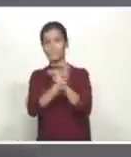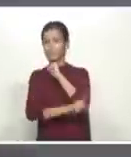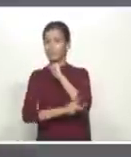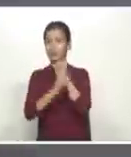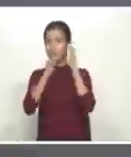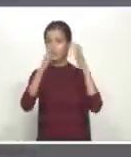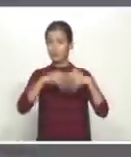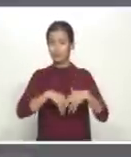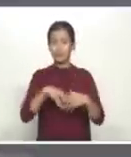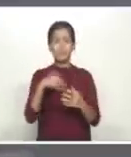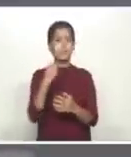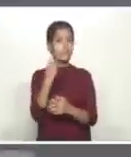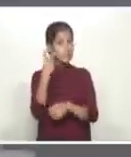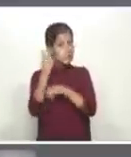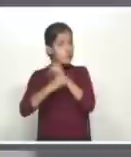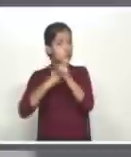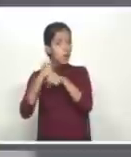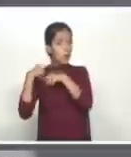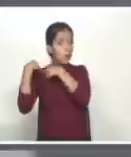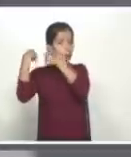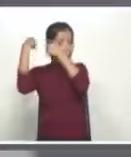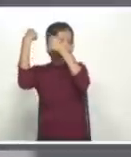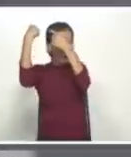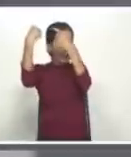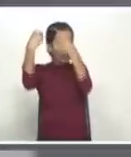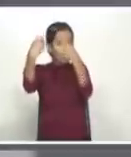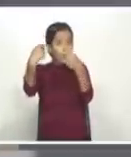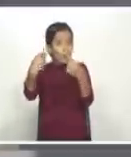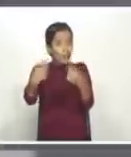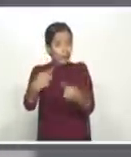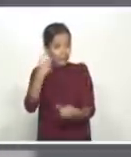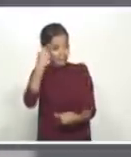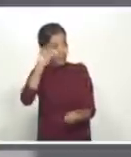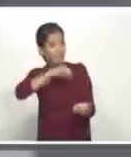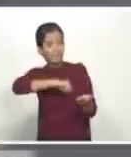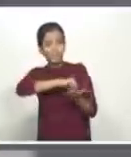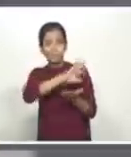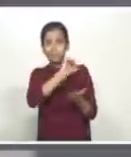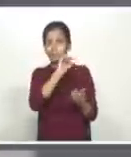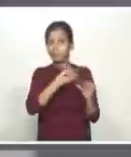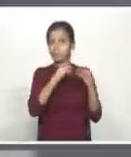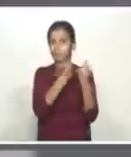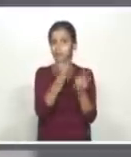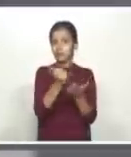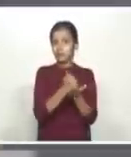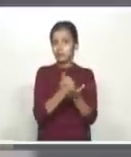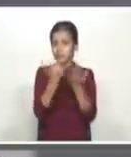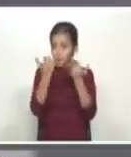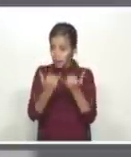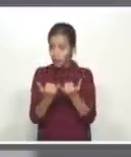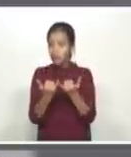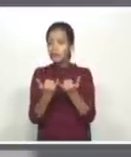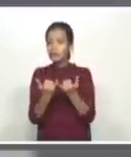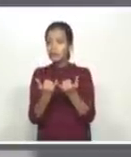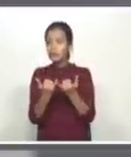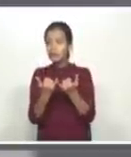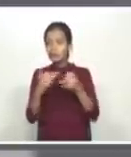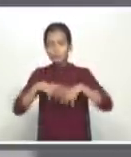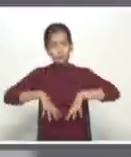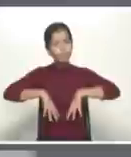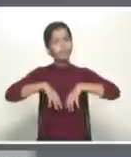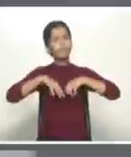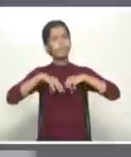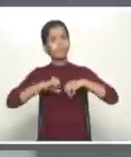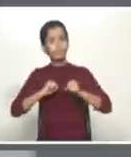fácil, 12 años, imagínate, para sacar la cabeza de la dictadura. Y ahora para desmontar el poder. Desmontar el poder verdadero que lo